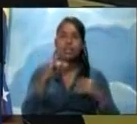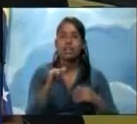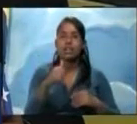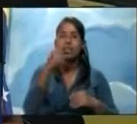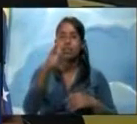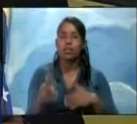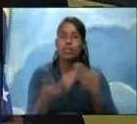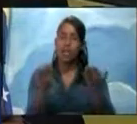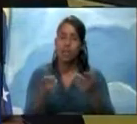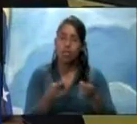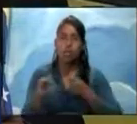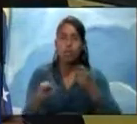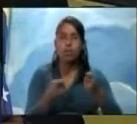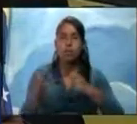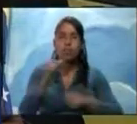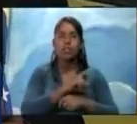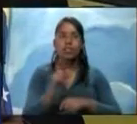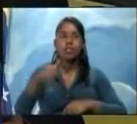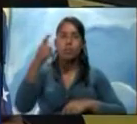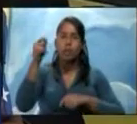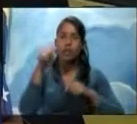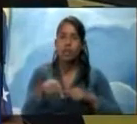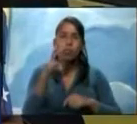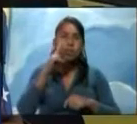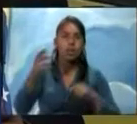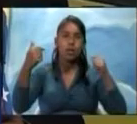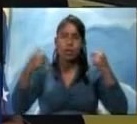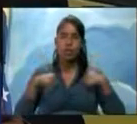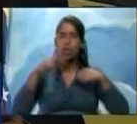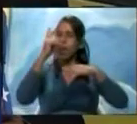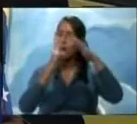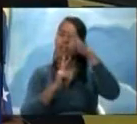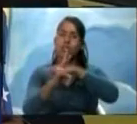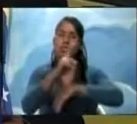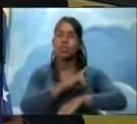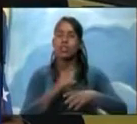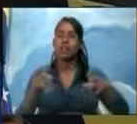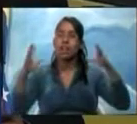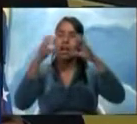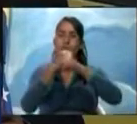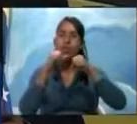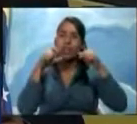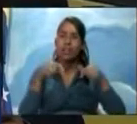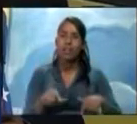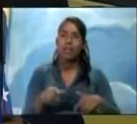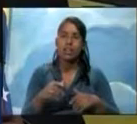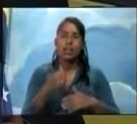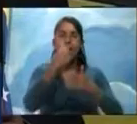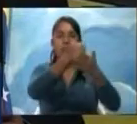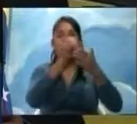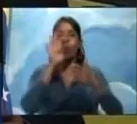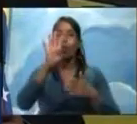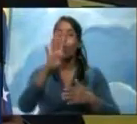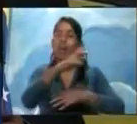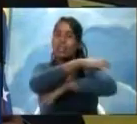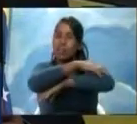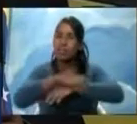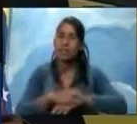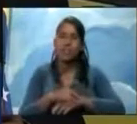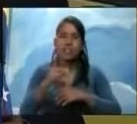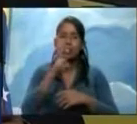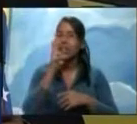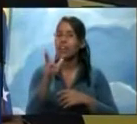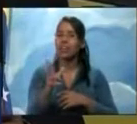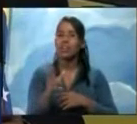dado dominio. Después de esto miraba yo en las visiones de la noche, y aquí que la cuarta bestia, espantosa y